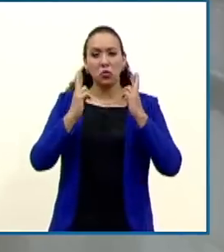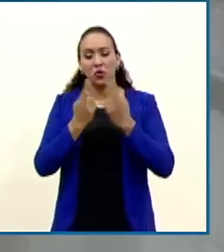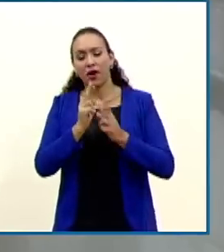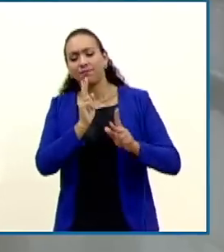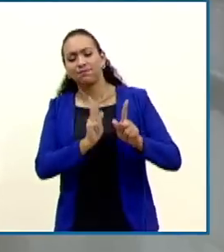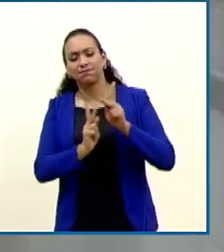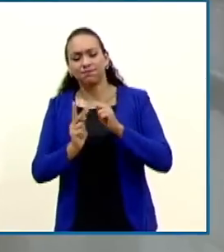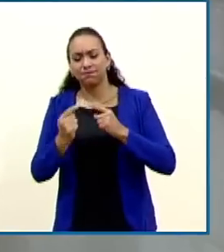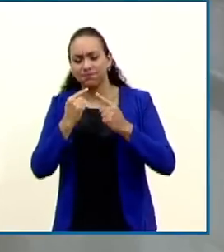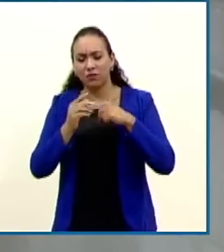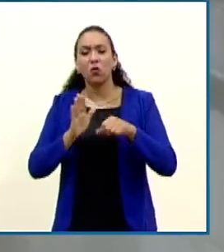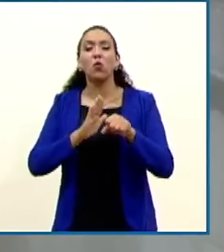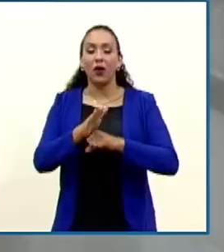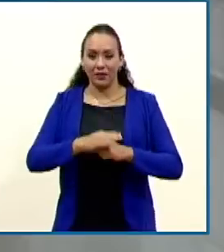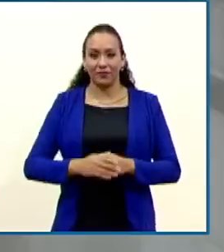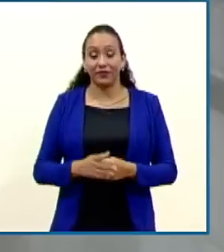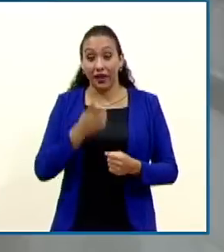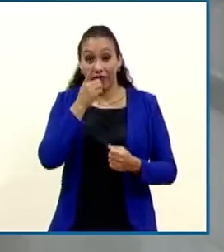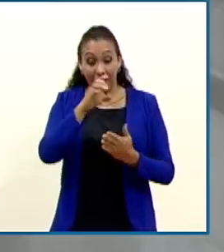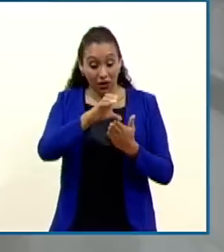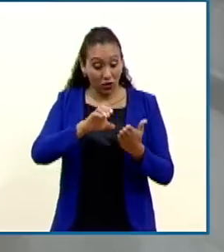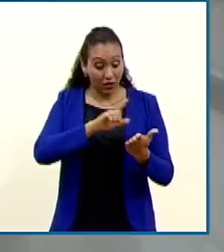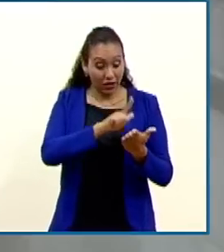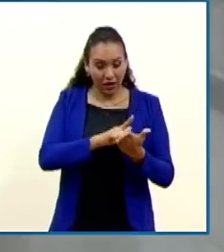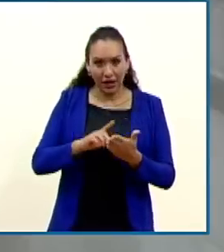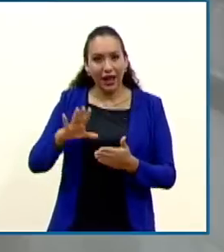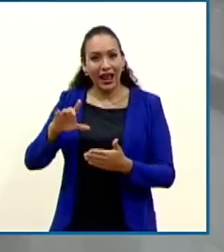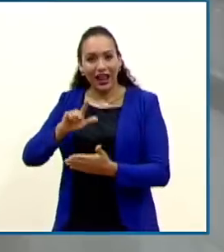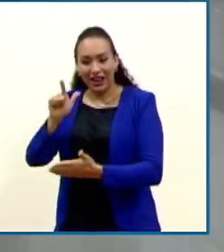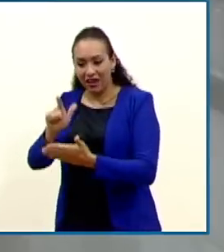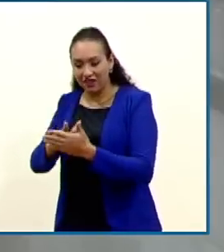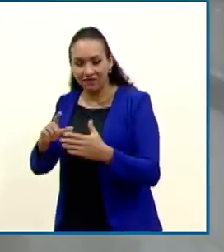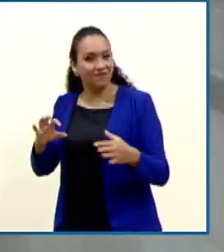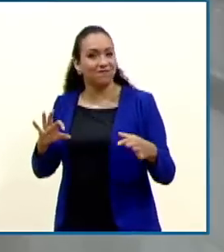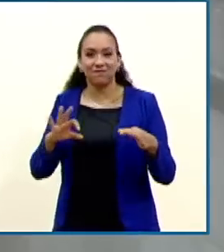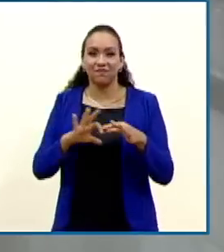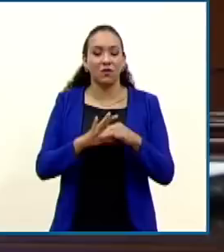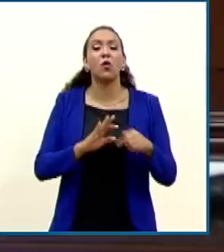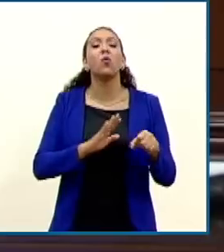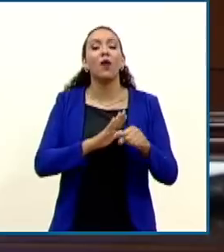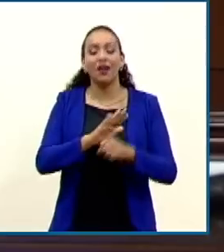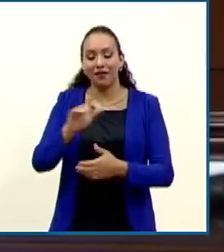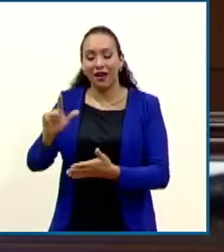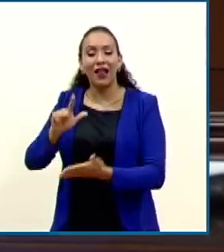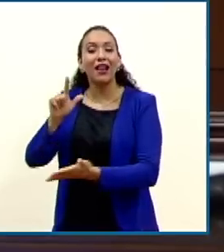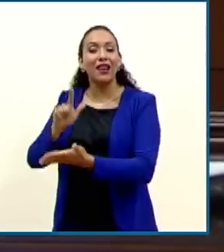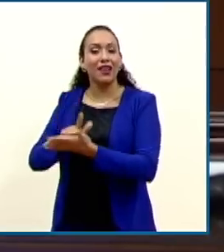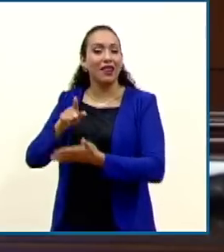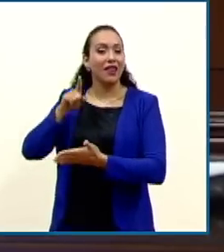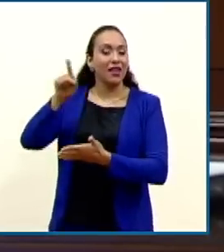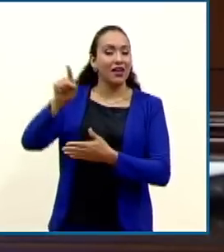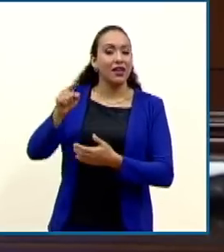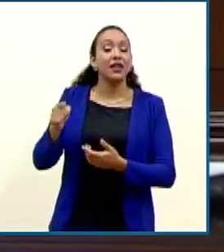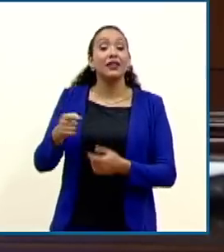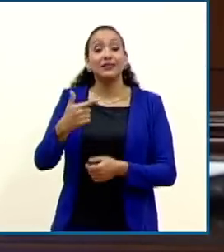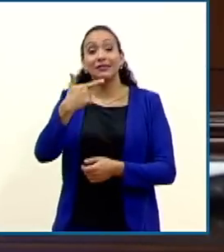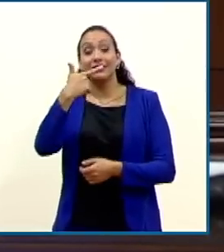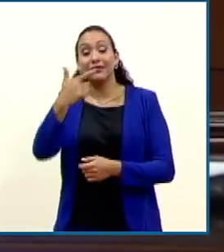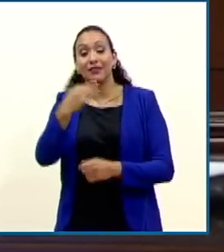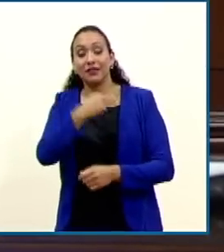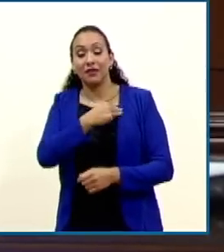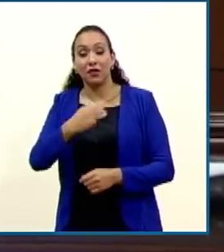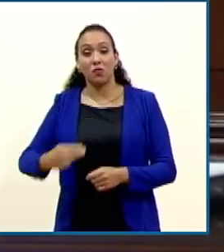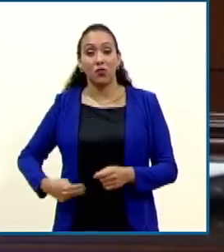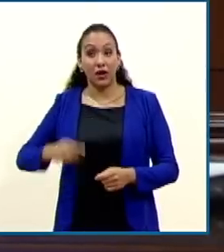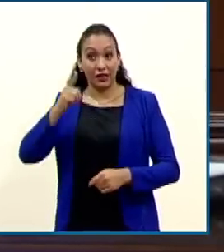Nación declaró inconstitucionales diversas disposiciones de leyes de ingresos de 7